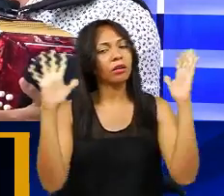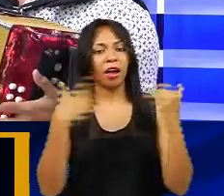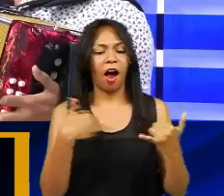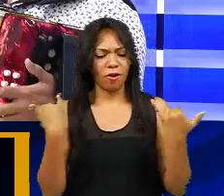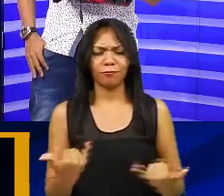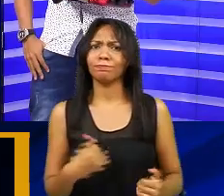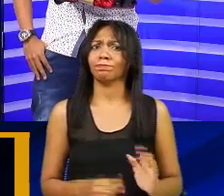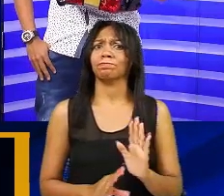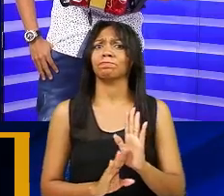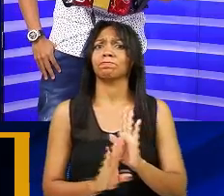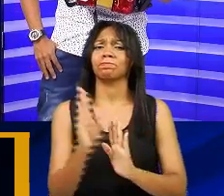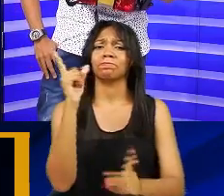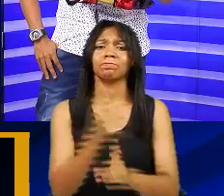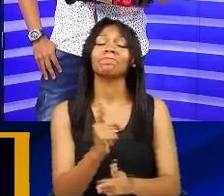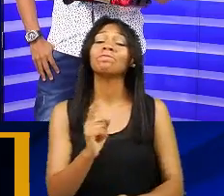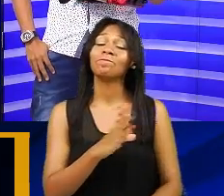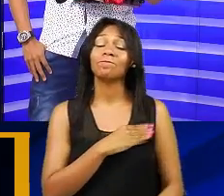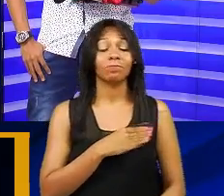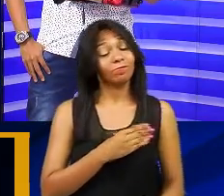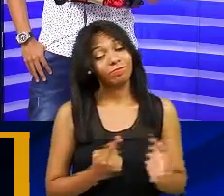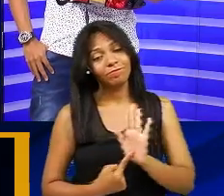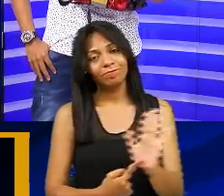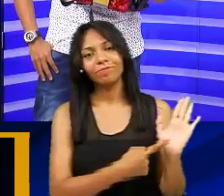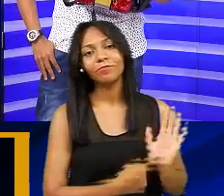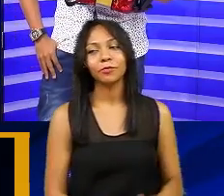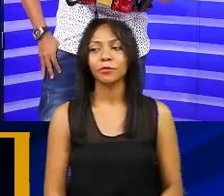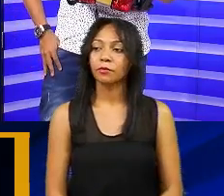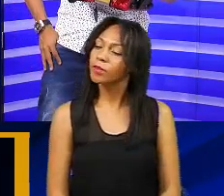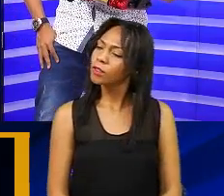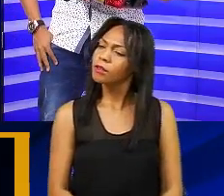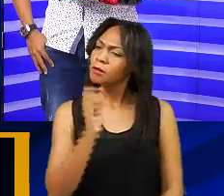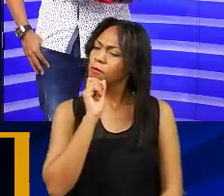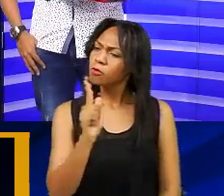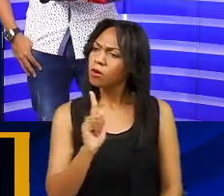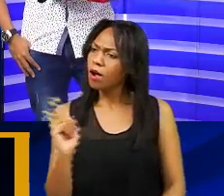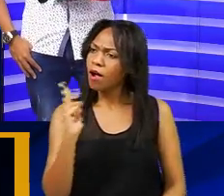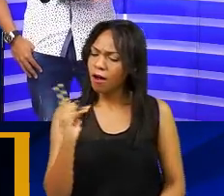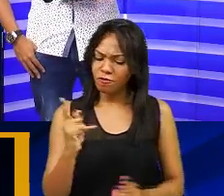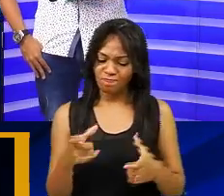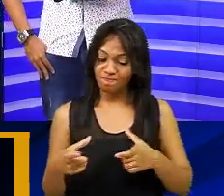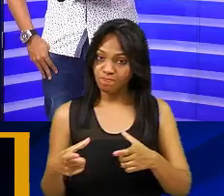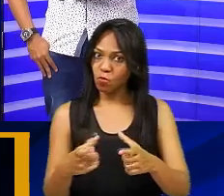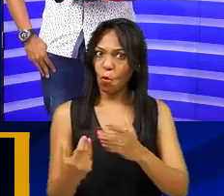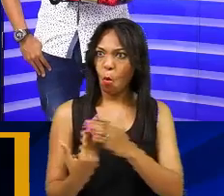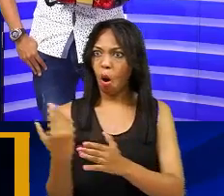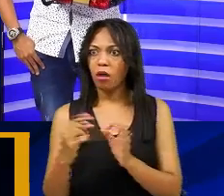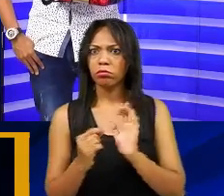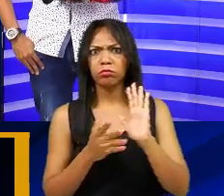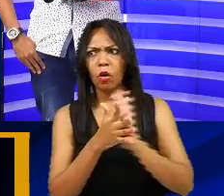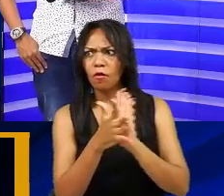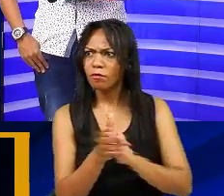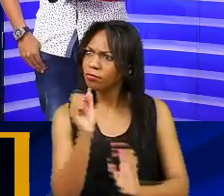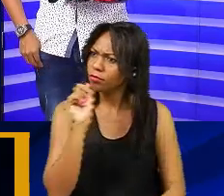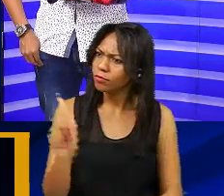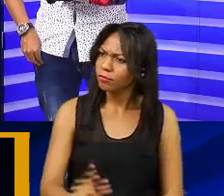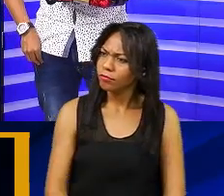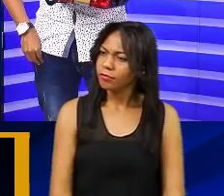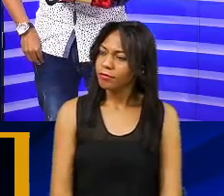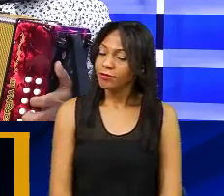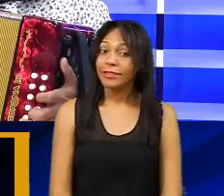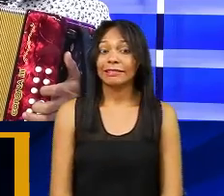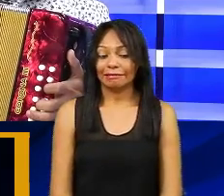día. Bueno, Jairo, ¿tienen programado de pronto grabar algún sencillo con Candela ahorita en esta unión? Sí, inicialmente vamos a